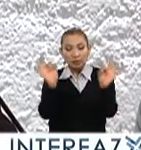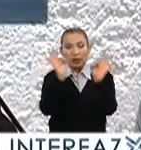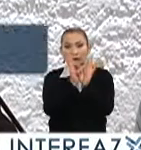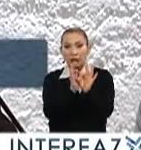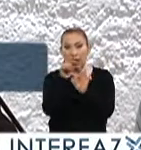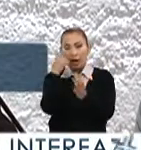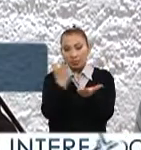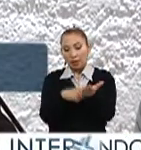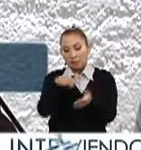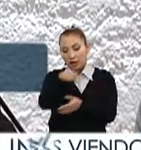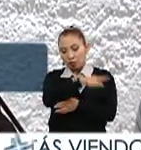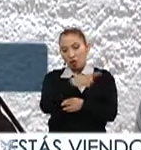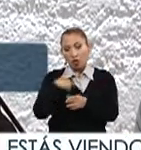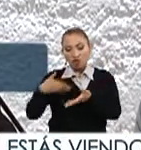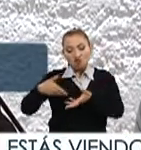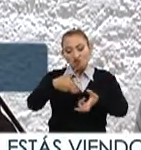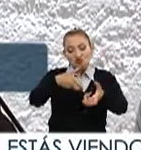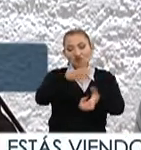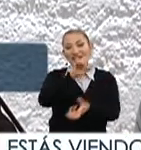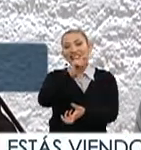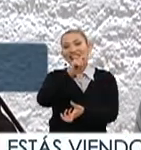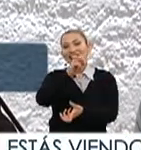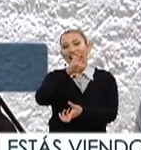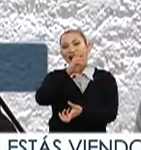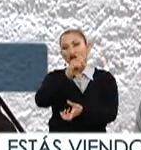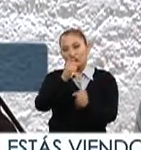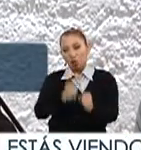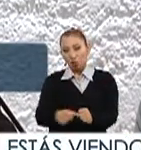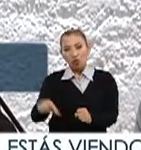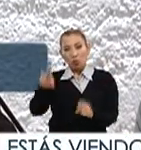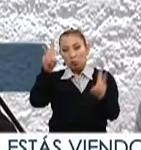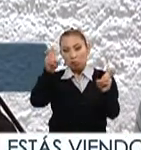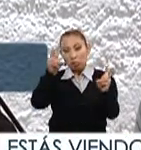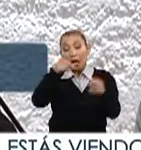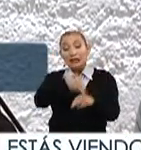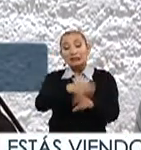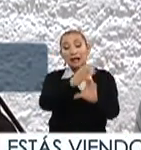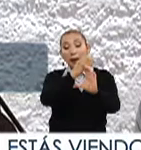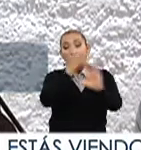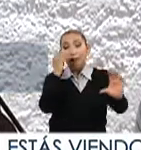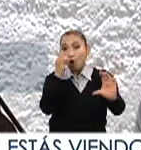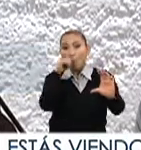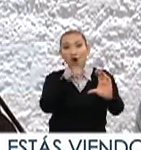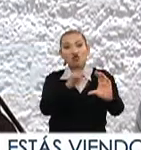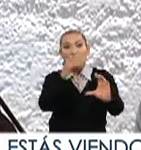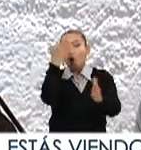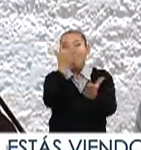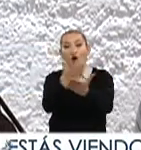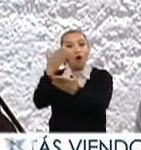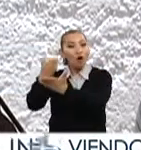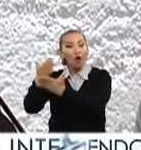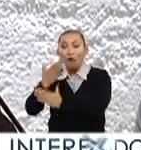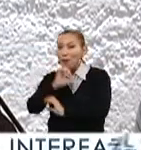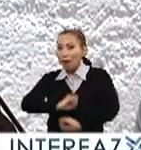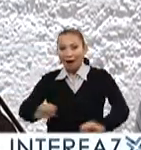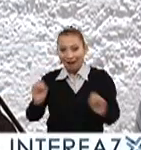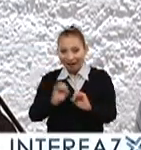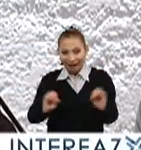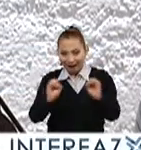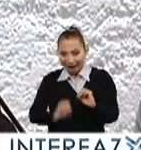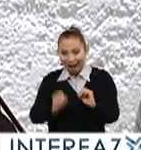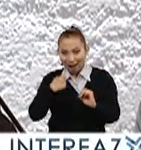importantes dentro del Sendero Seguro es que estos autobuses no hacen parada, es